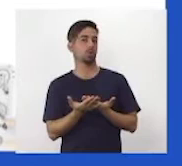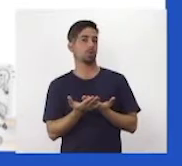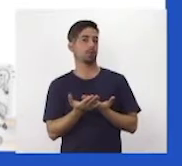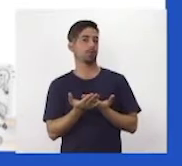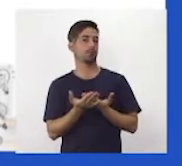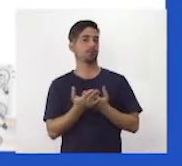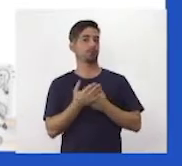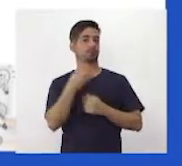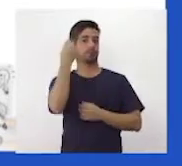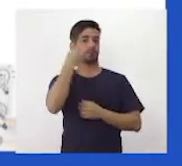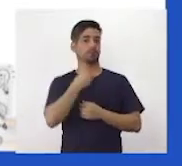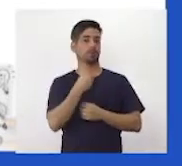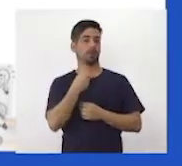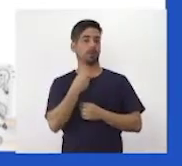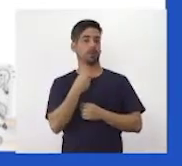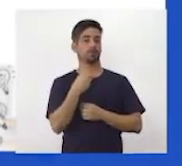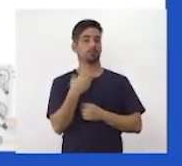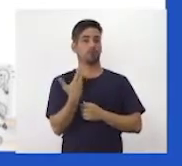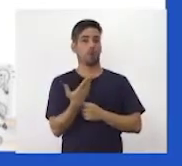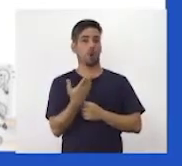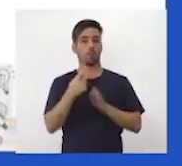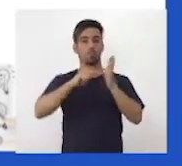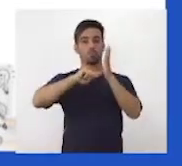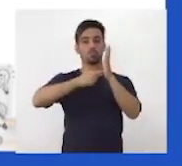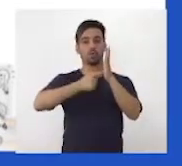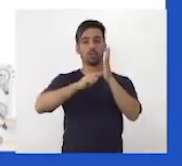parte numérica.